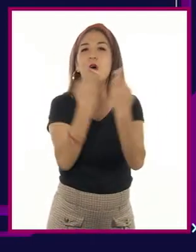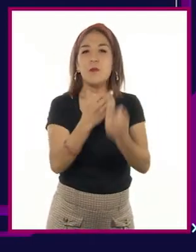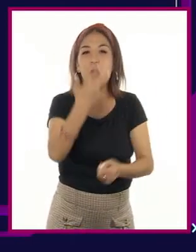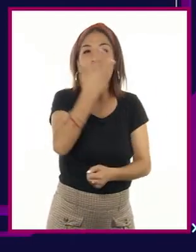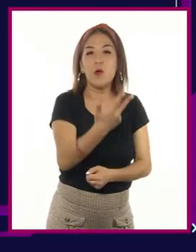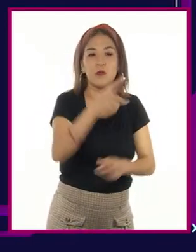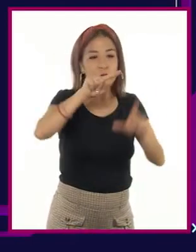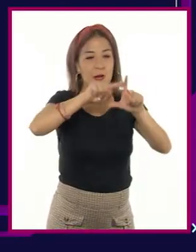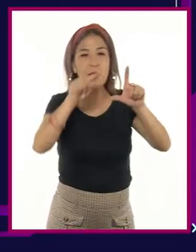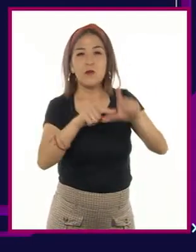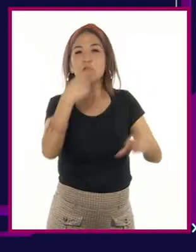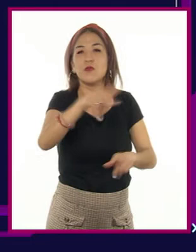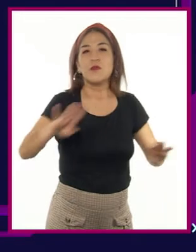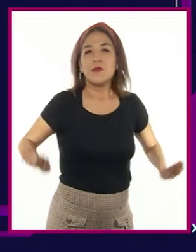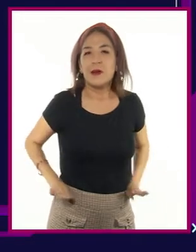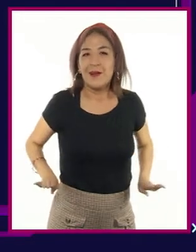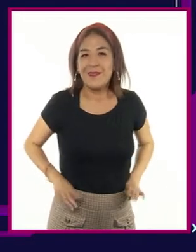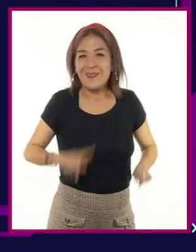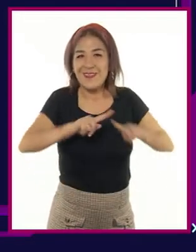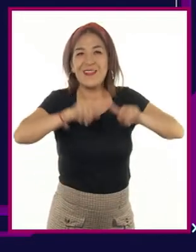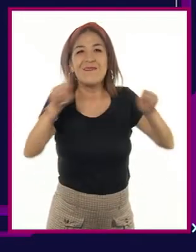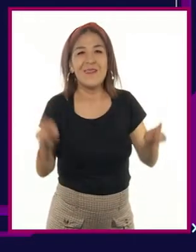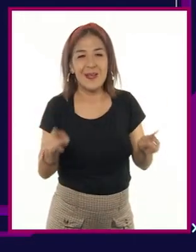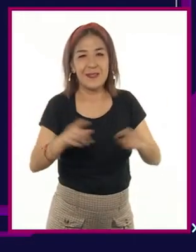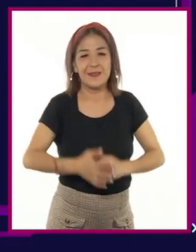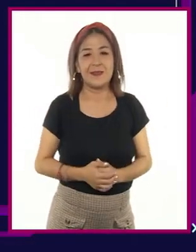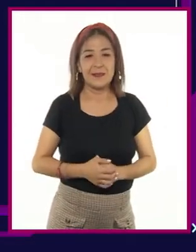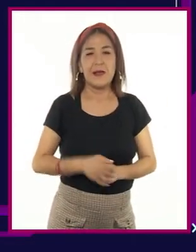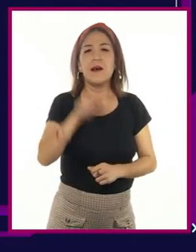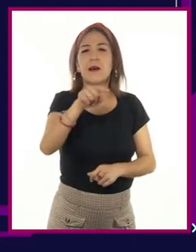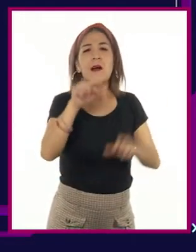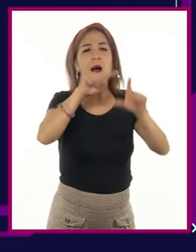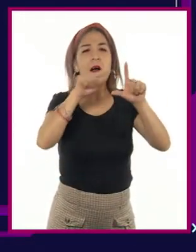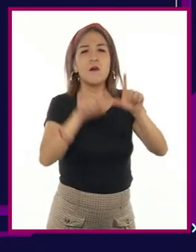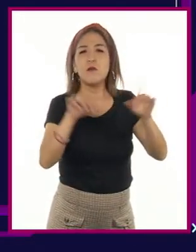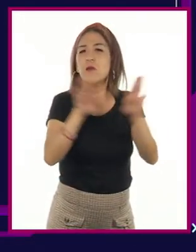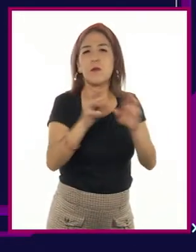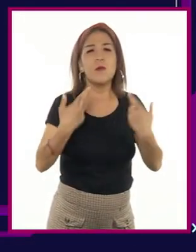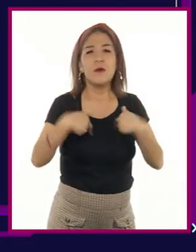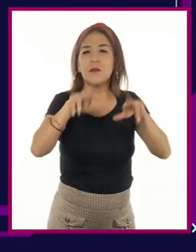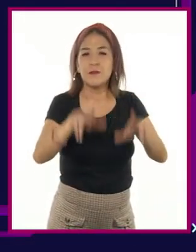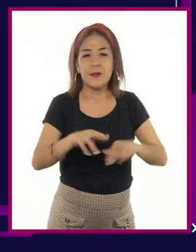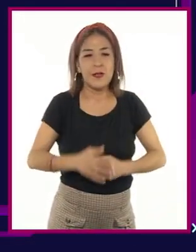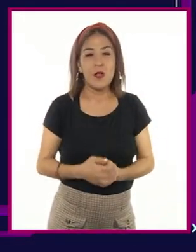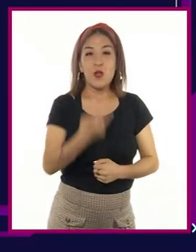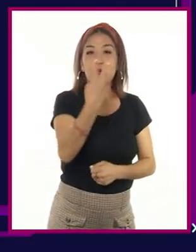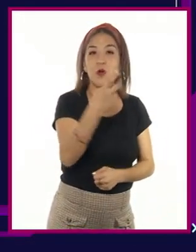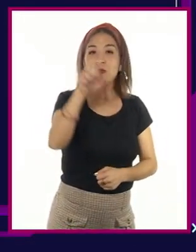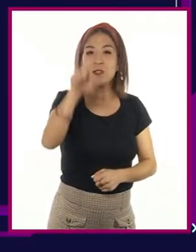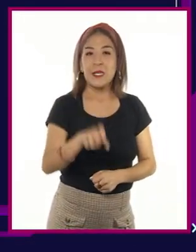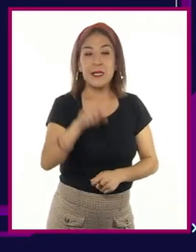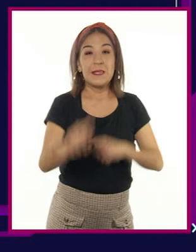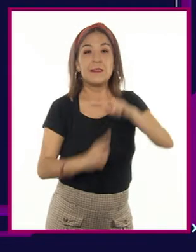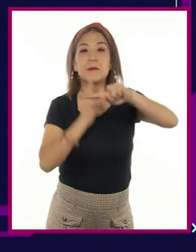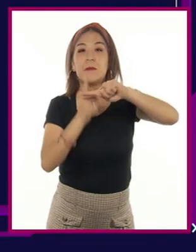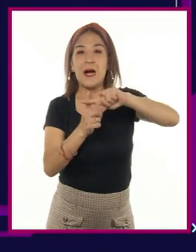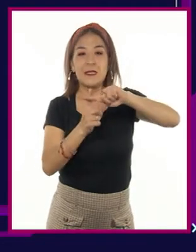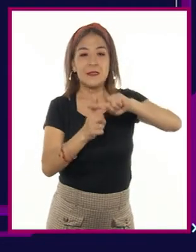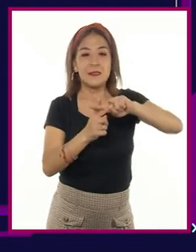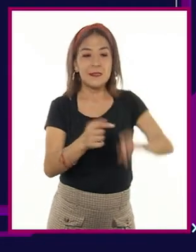ángulos con características particulares los ángulos representados por dos x más